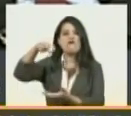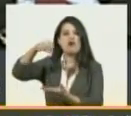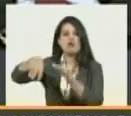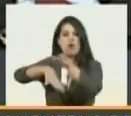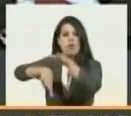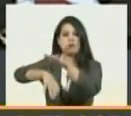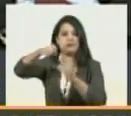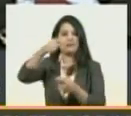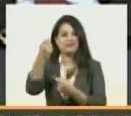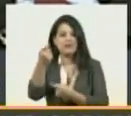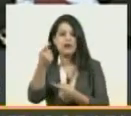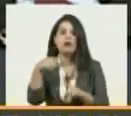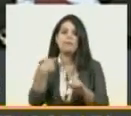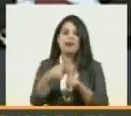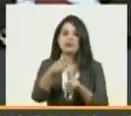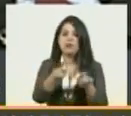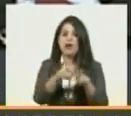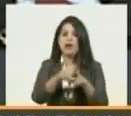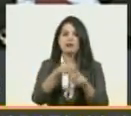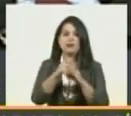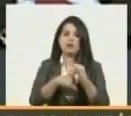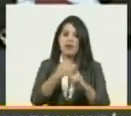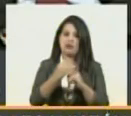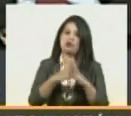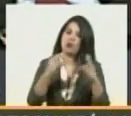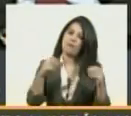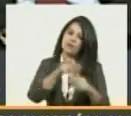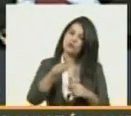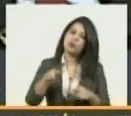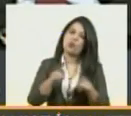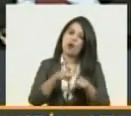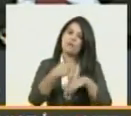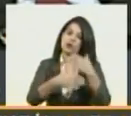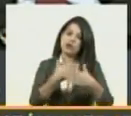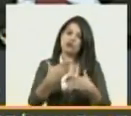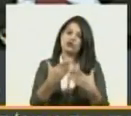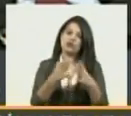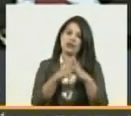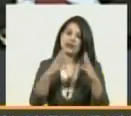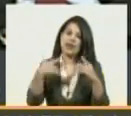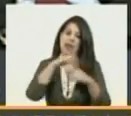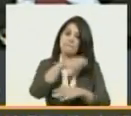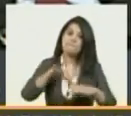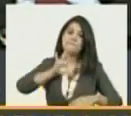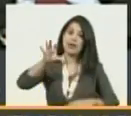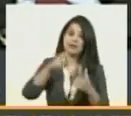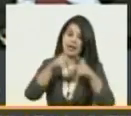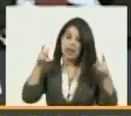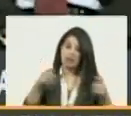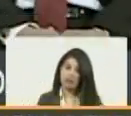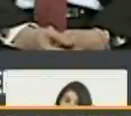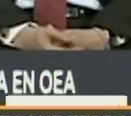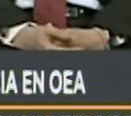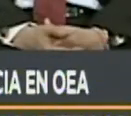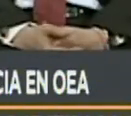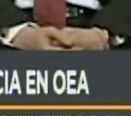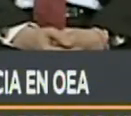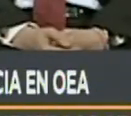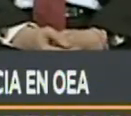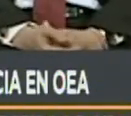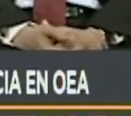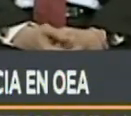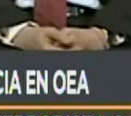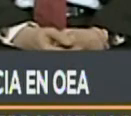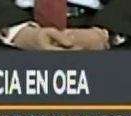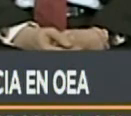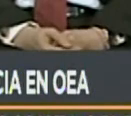entregarse a las transnacionales, a desintegrar los procesos de la patria grande. Y luego se van como se fue,